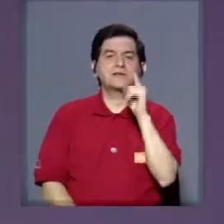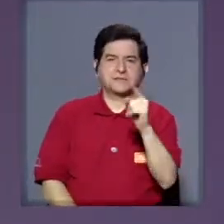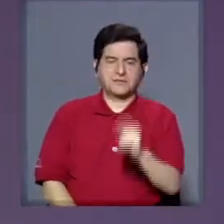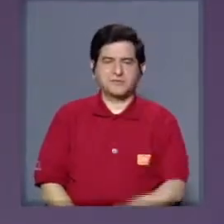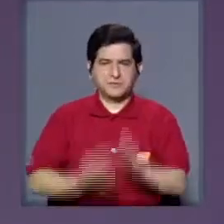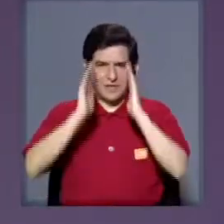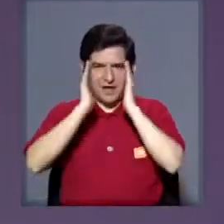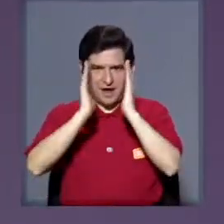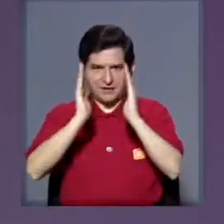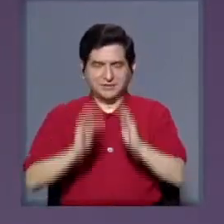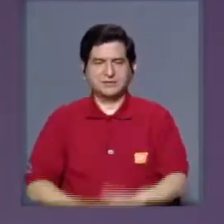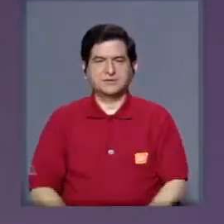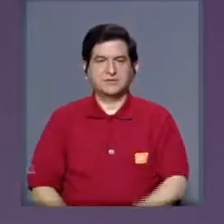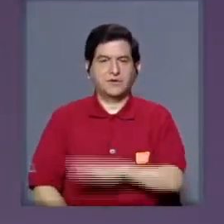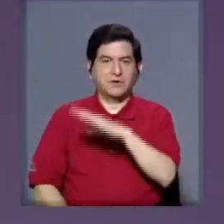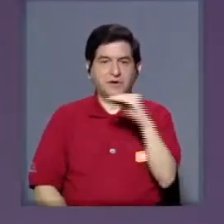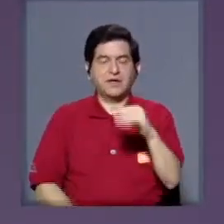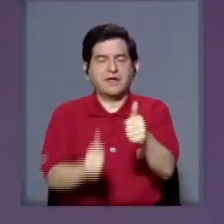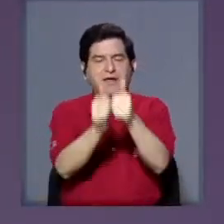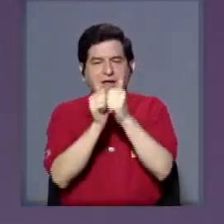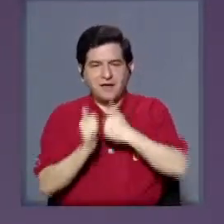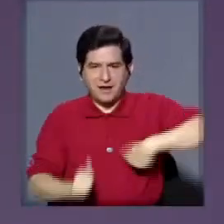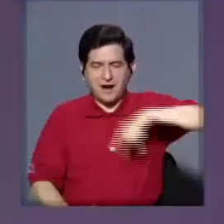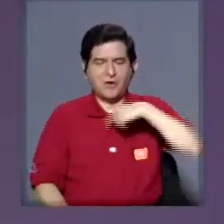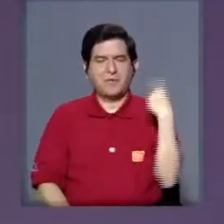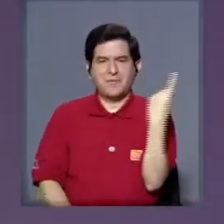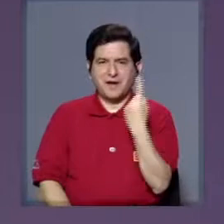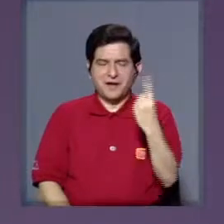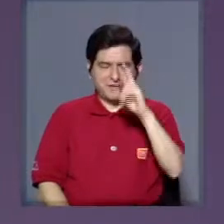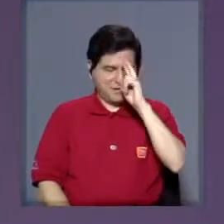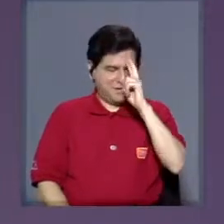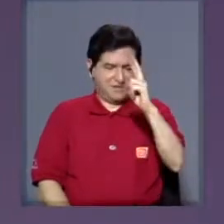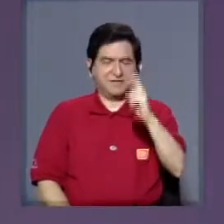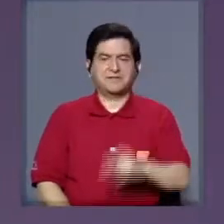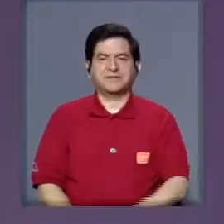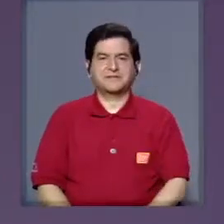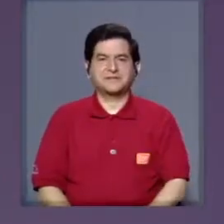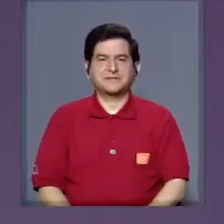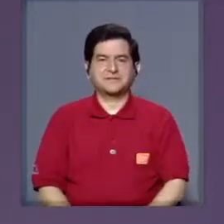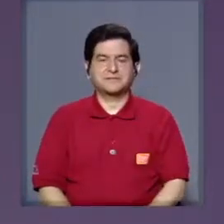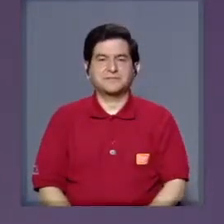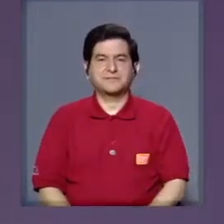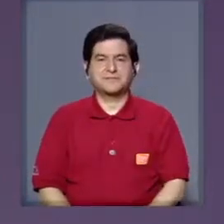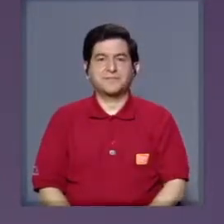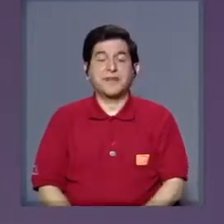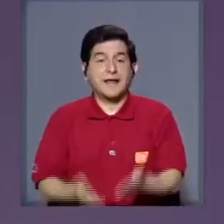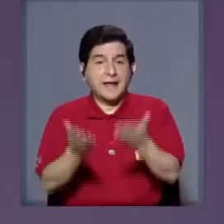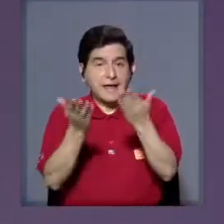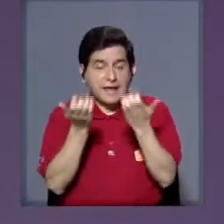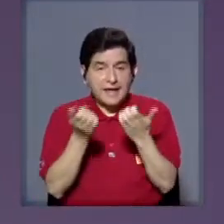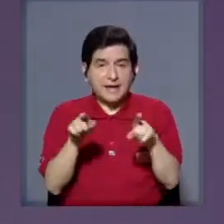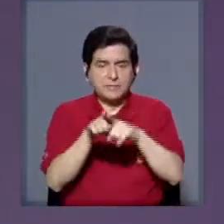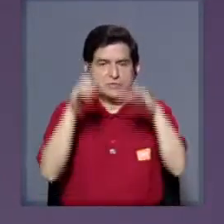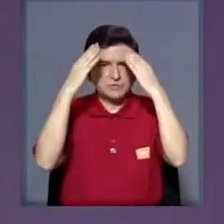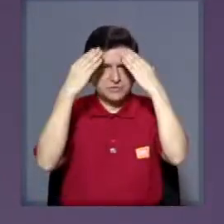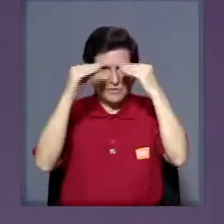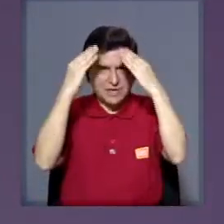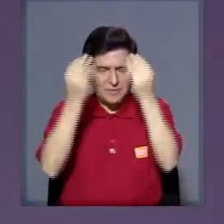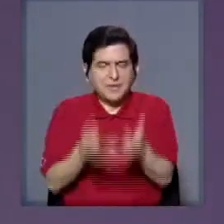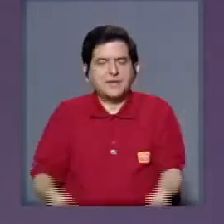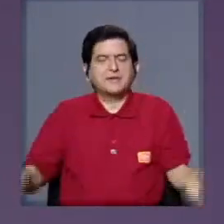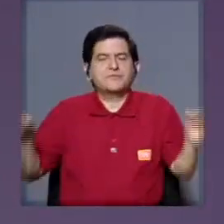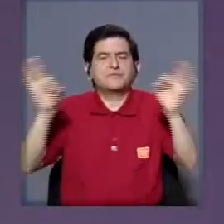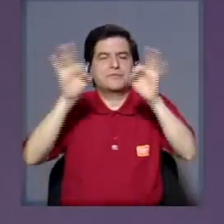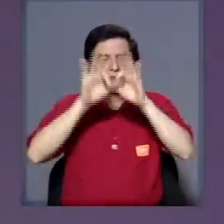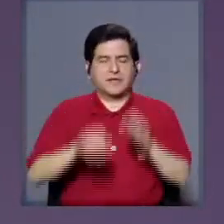por sintonizarnos y por acompañarnos como siempre en irreverencias queremos darle una información muy importante